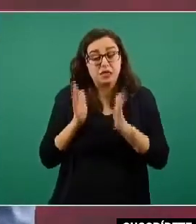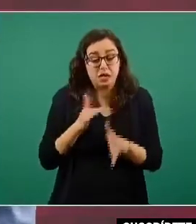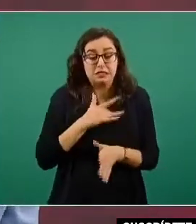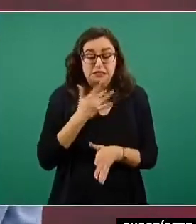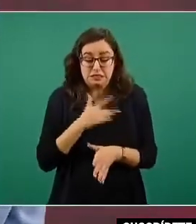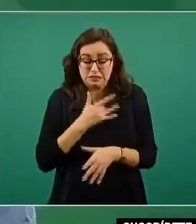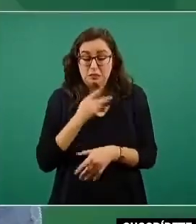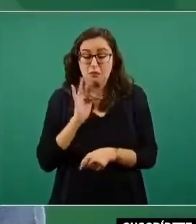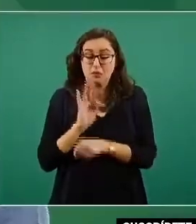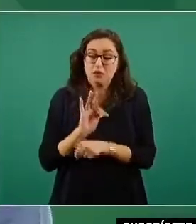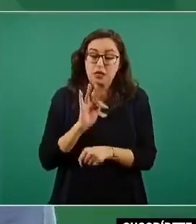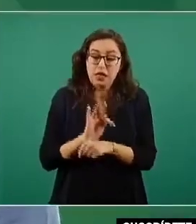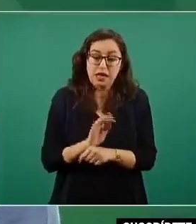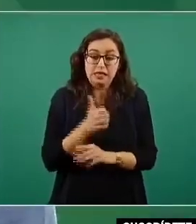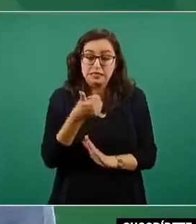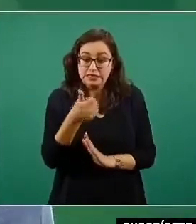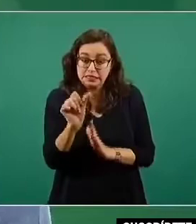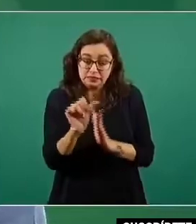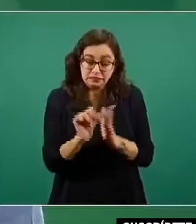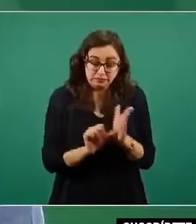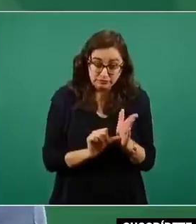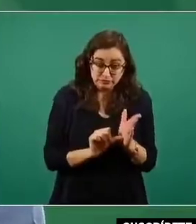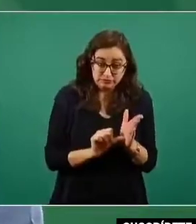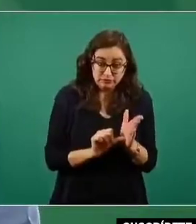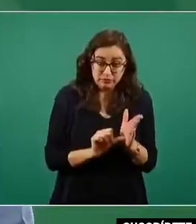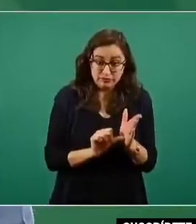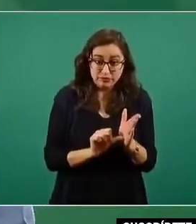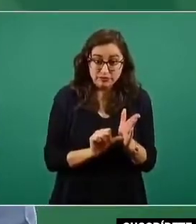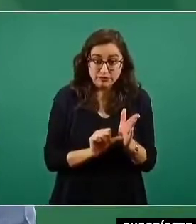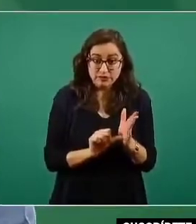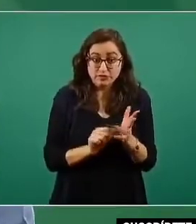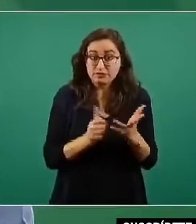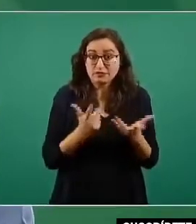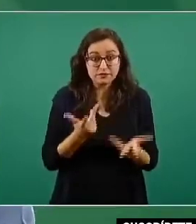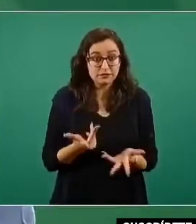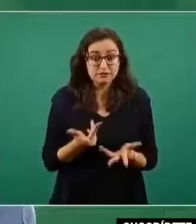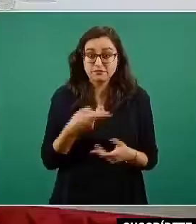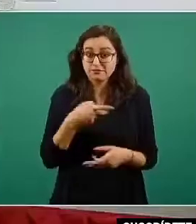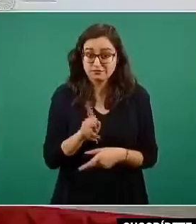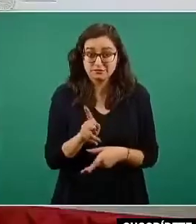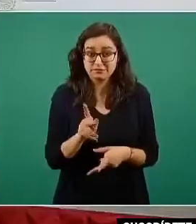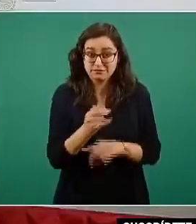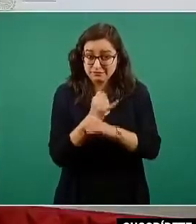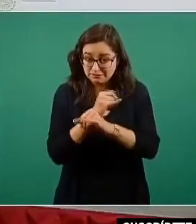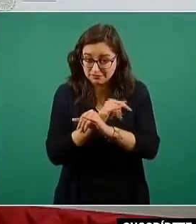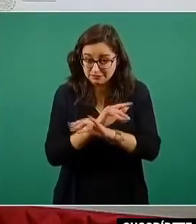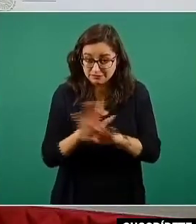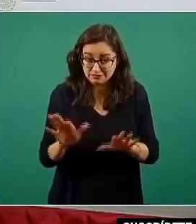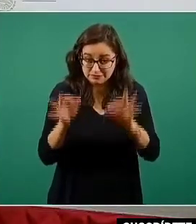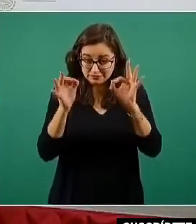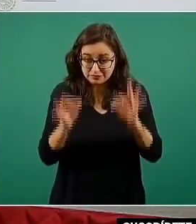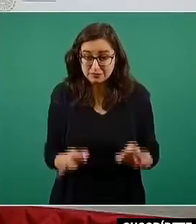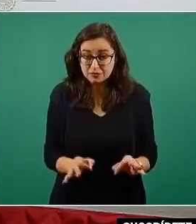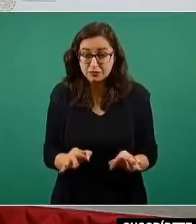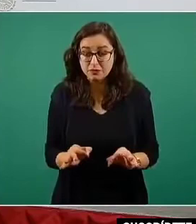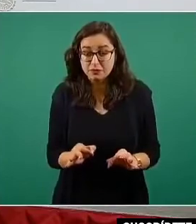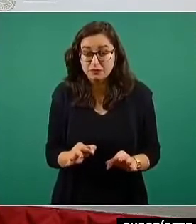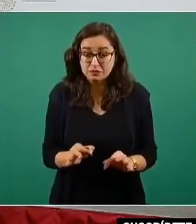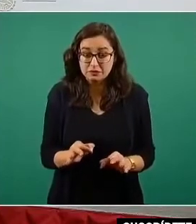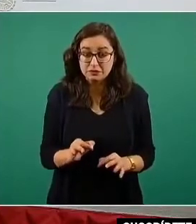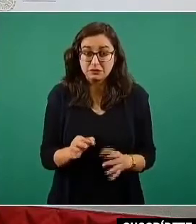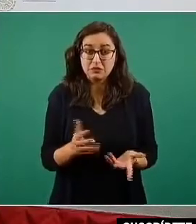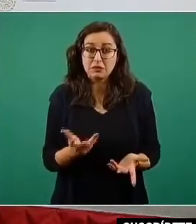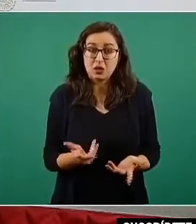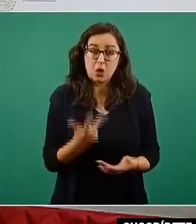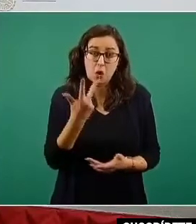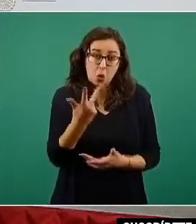6 meses. De la infección natural hay muy pocas publicaciones científicas que documentan periodos que podrían llegar hasta